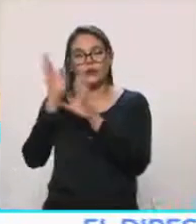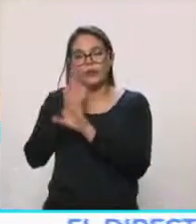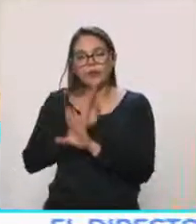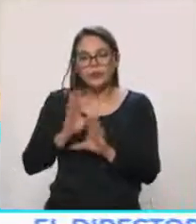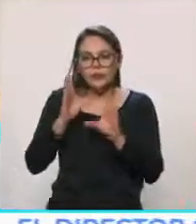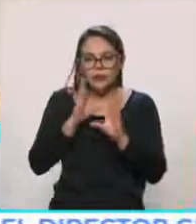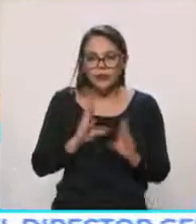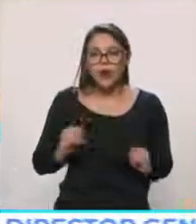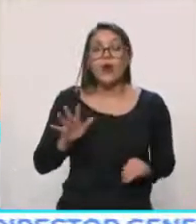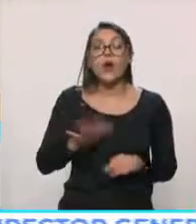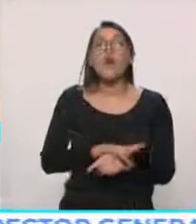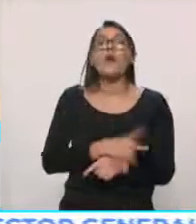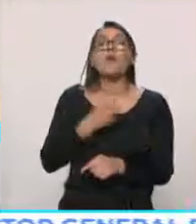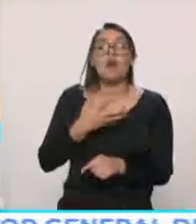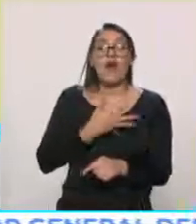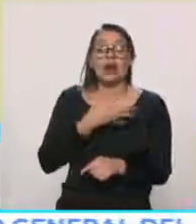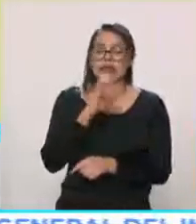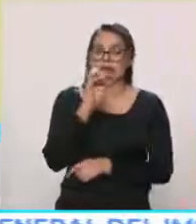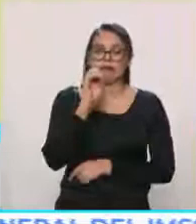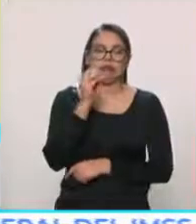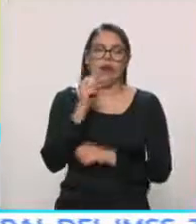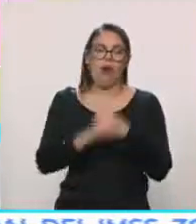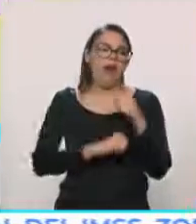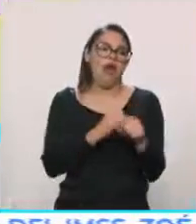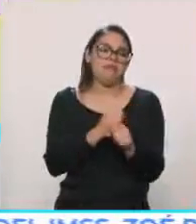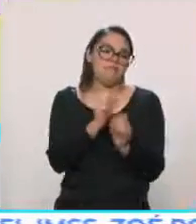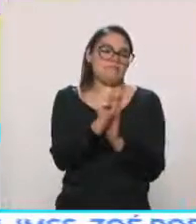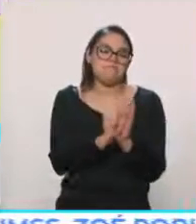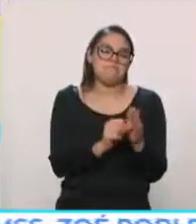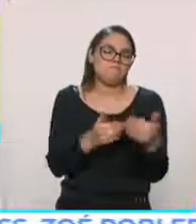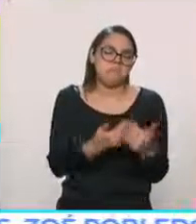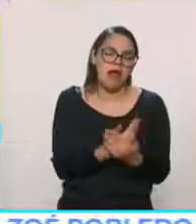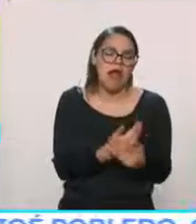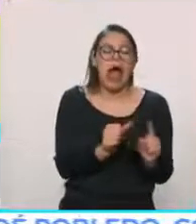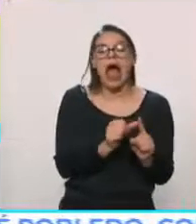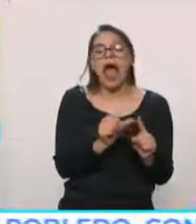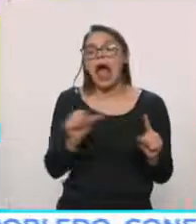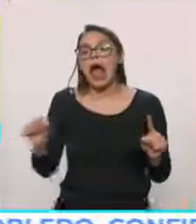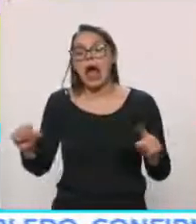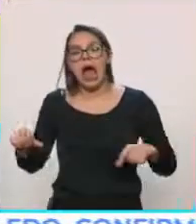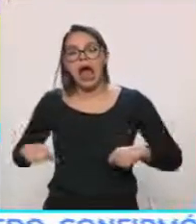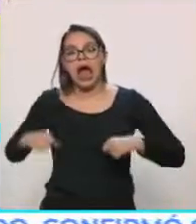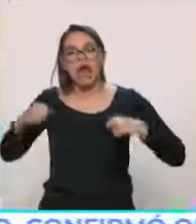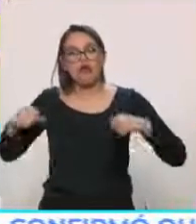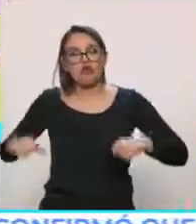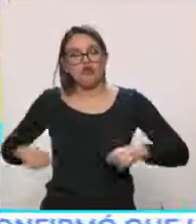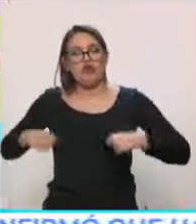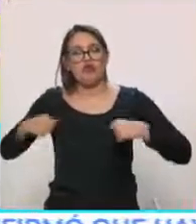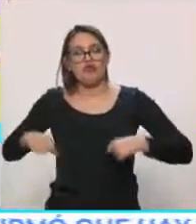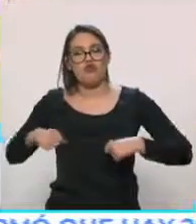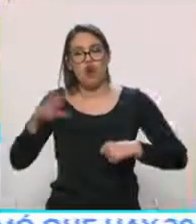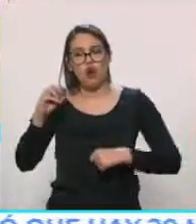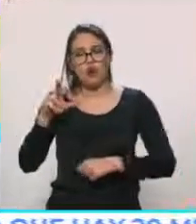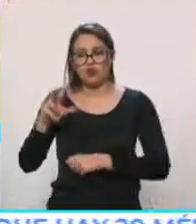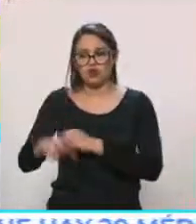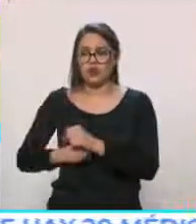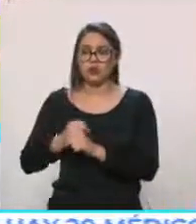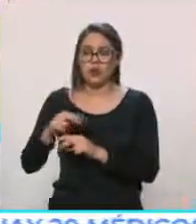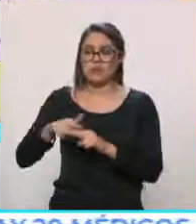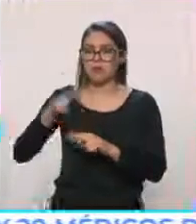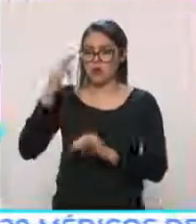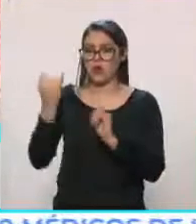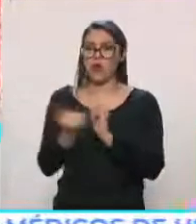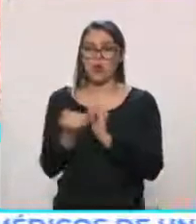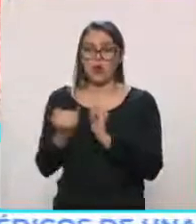0 años recién nacidos hasta adolescentes, jóvenes, incluso mayores de 18